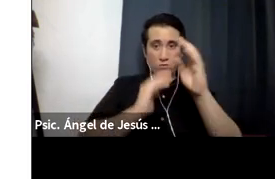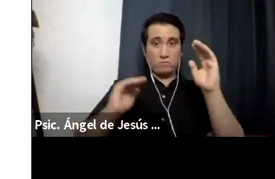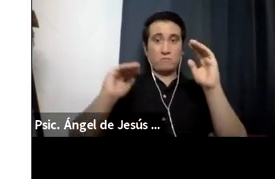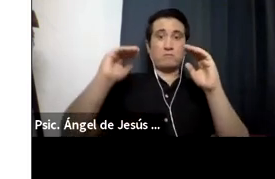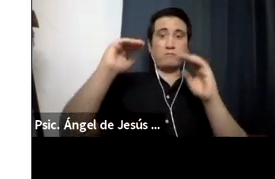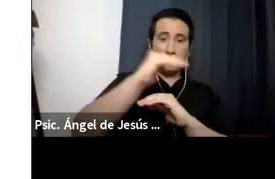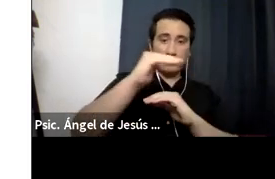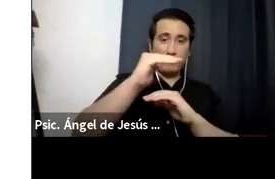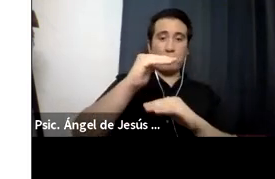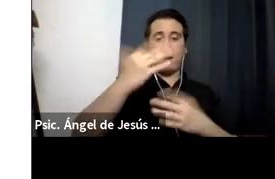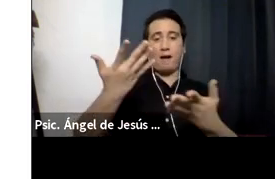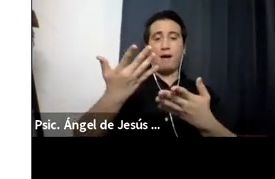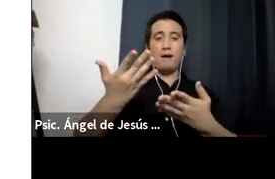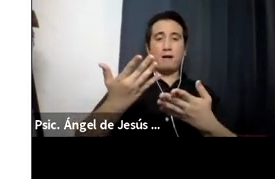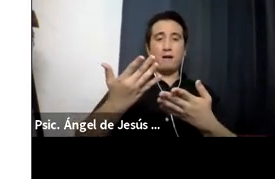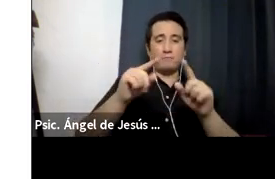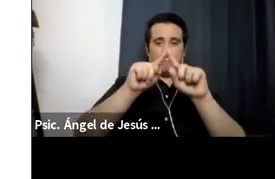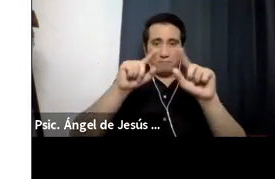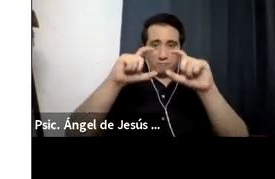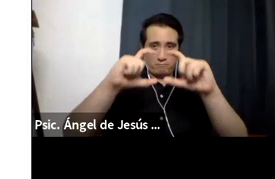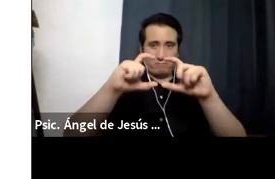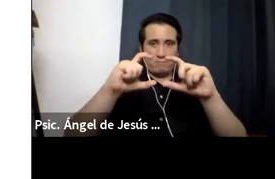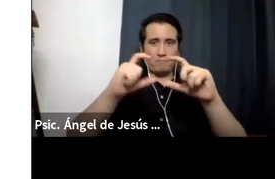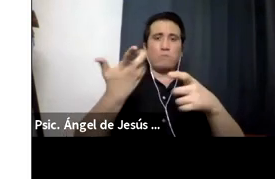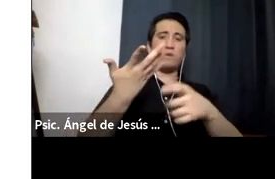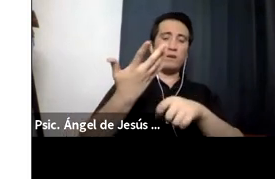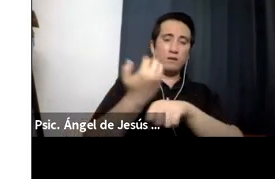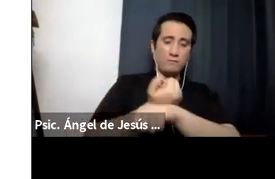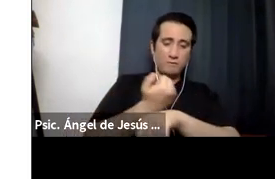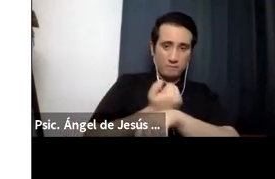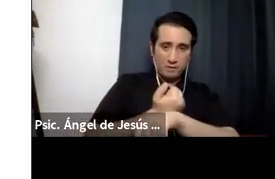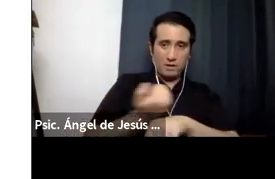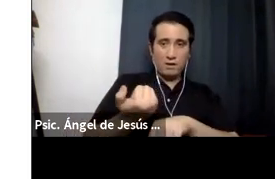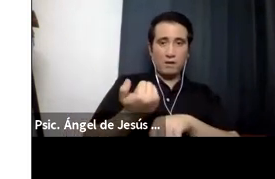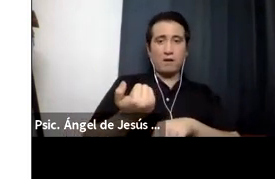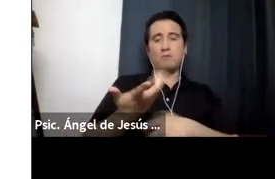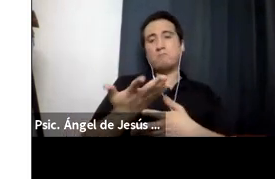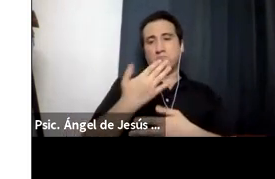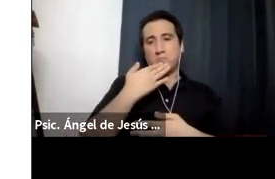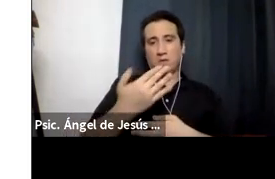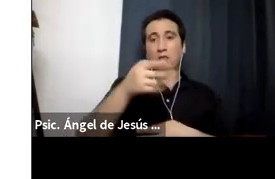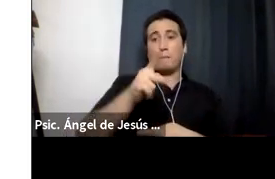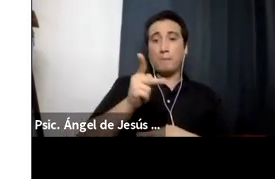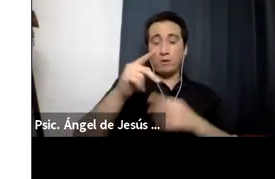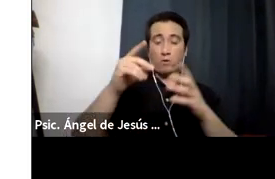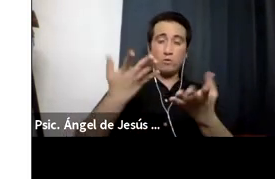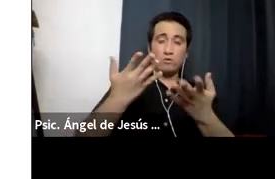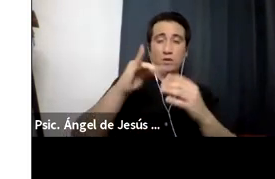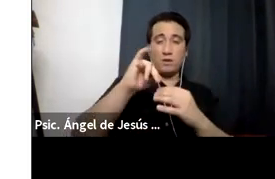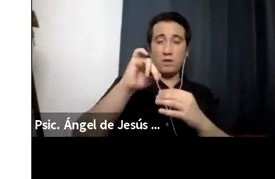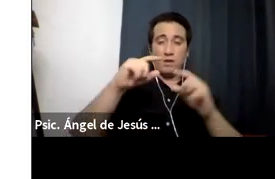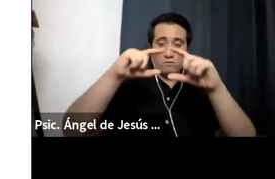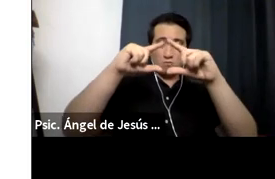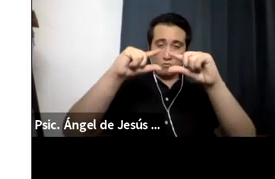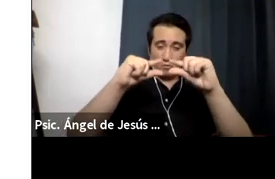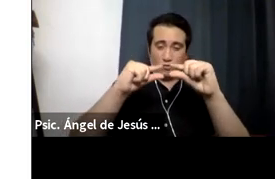contorno de mi pie sin zapatos, entonces el zapato está pequeño. Tendría que ser un poco más grande para que los dedos puedan tener